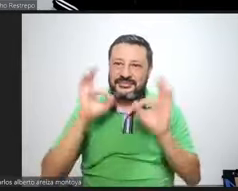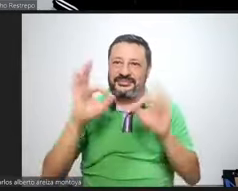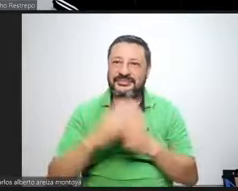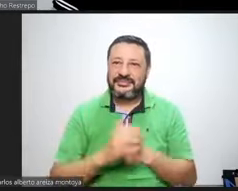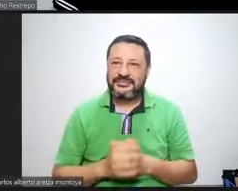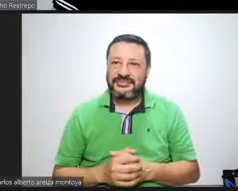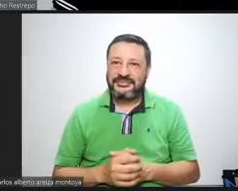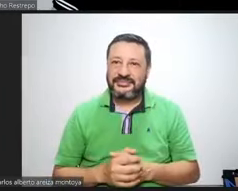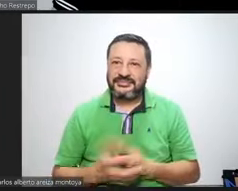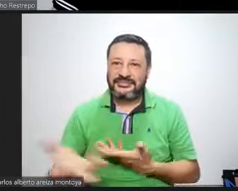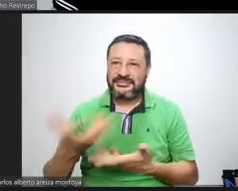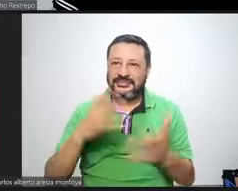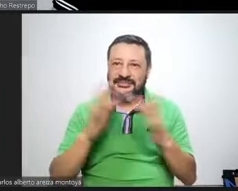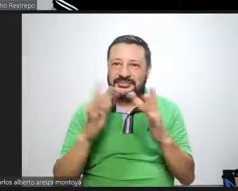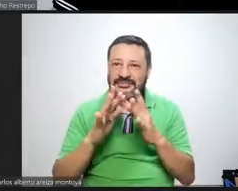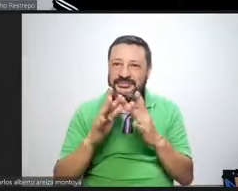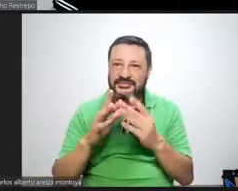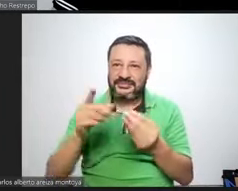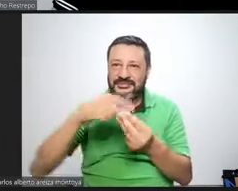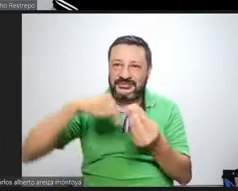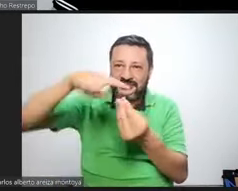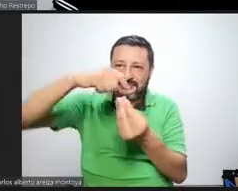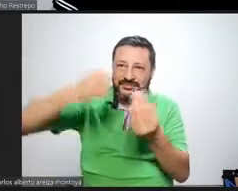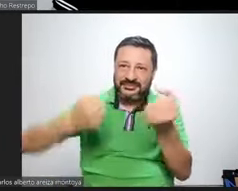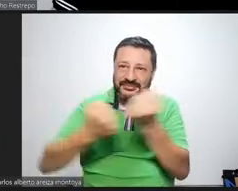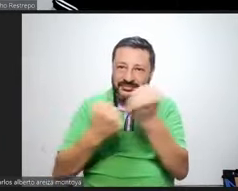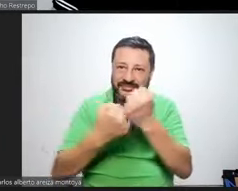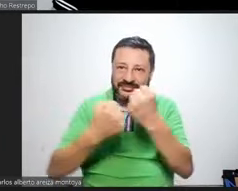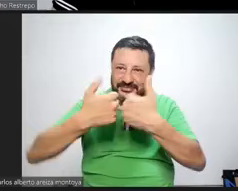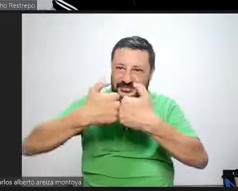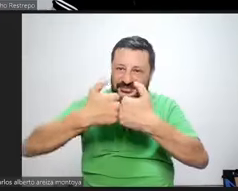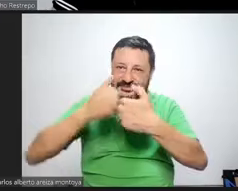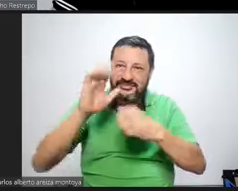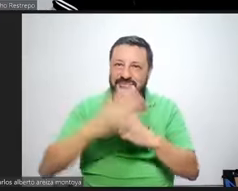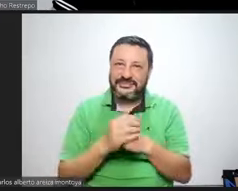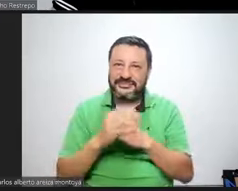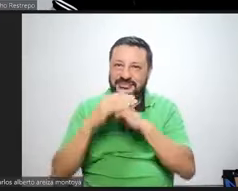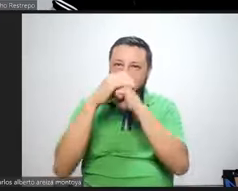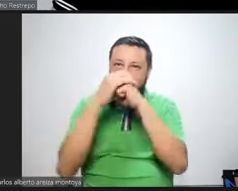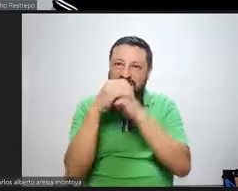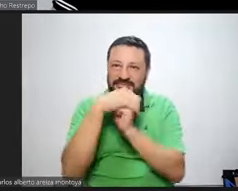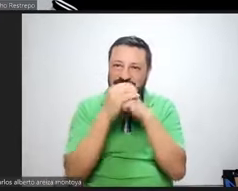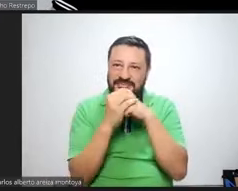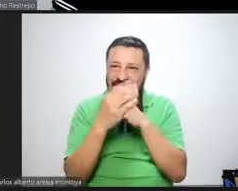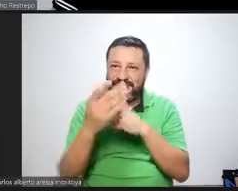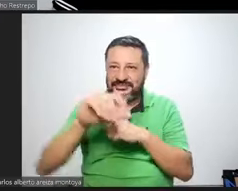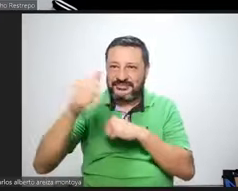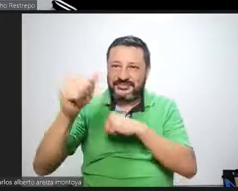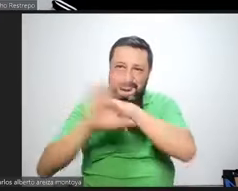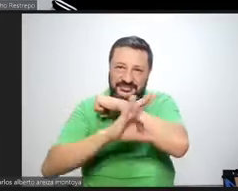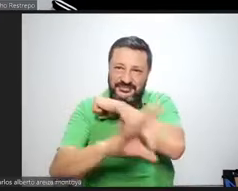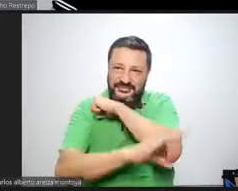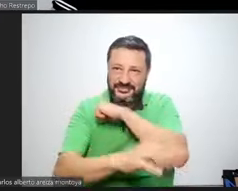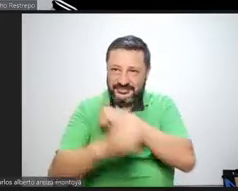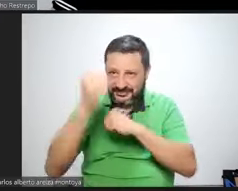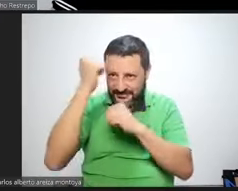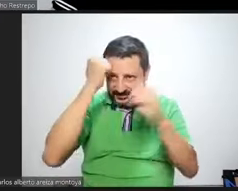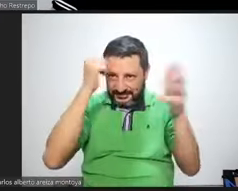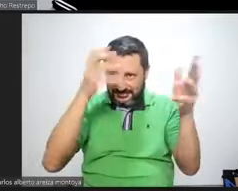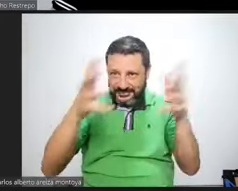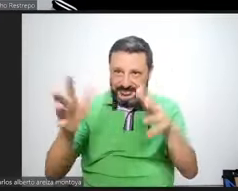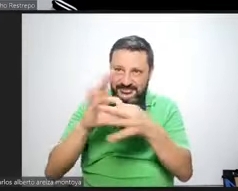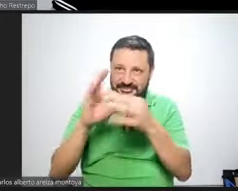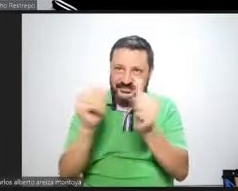de todo tu equipo de triunfo, tu novio, tu fisio, tu otra psicóloga, tus entrenadores, tus compañeros